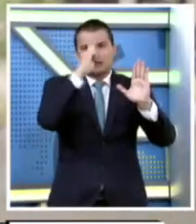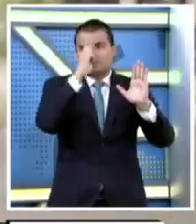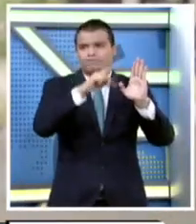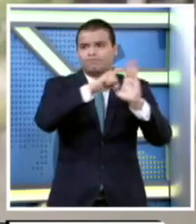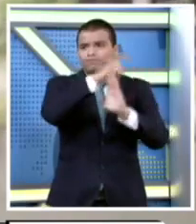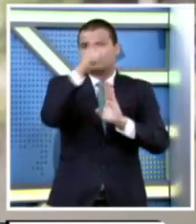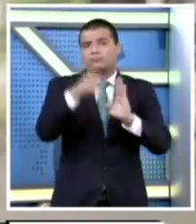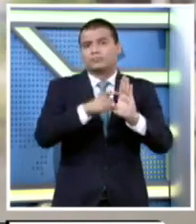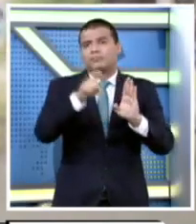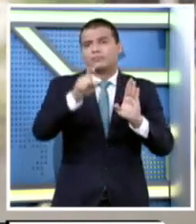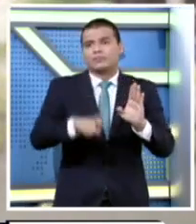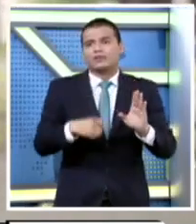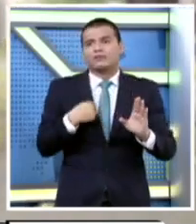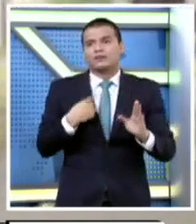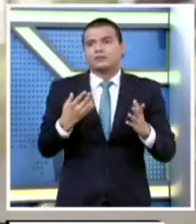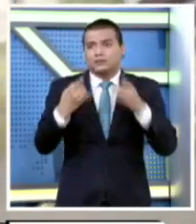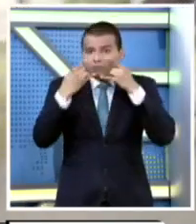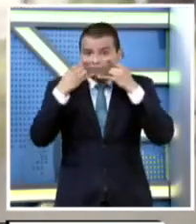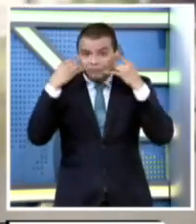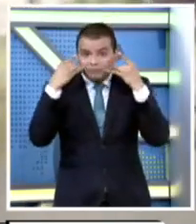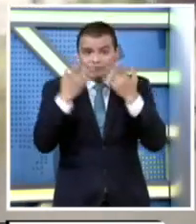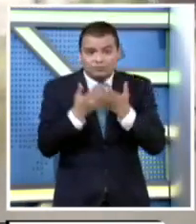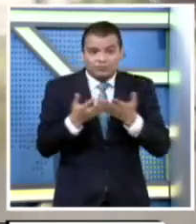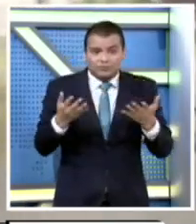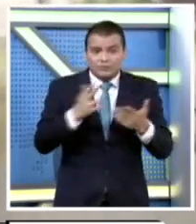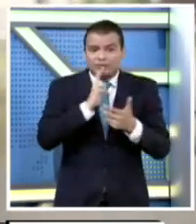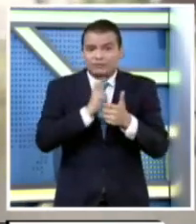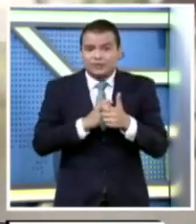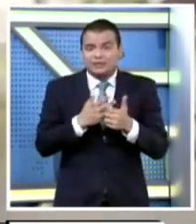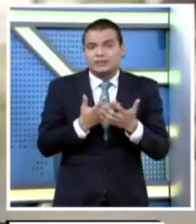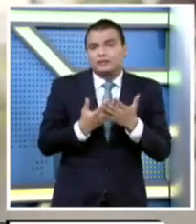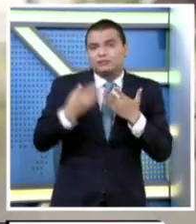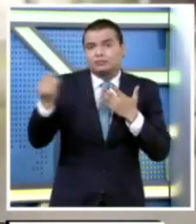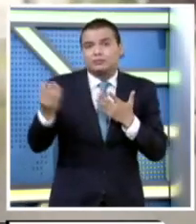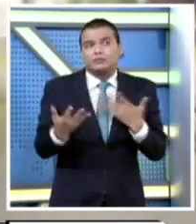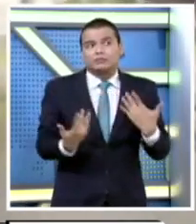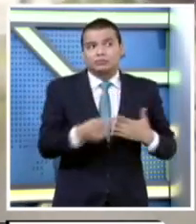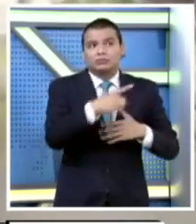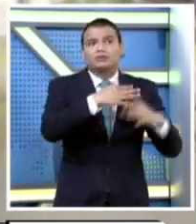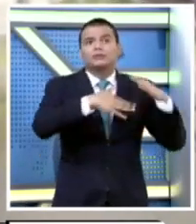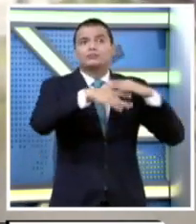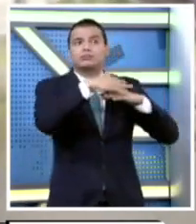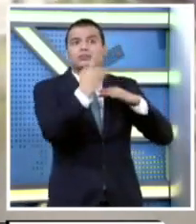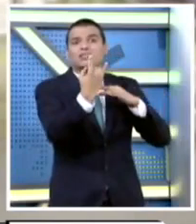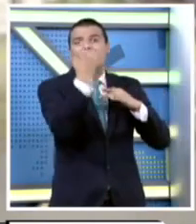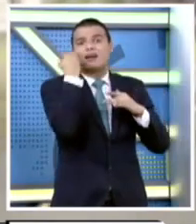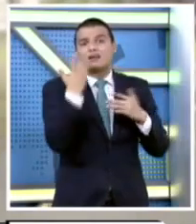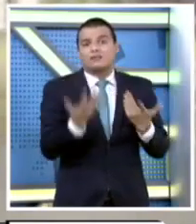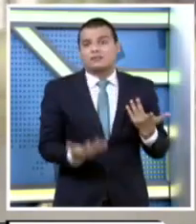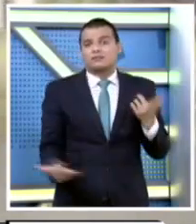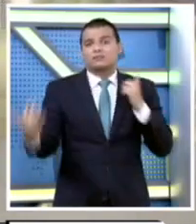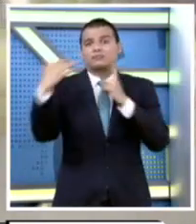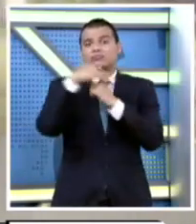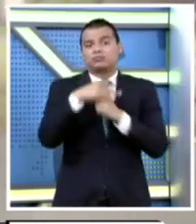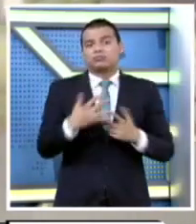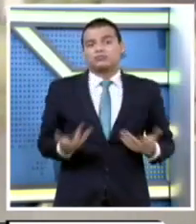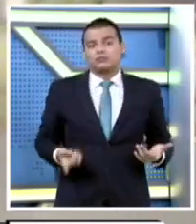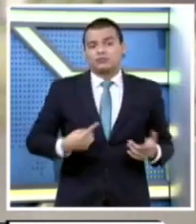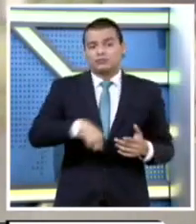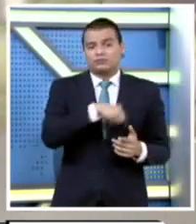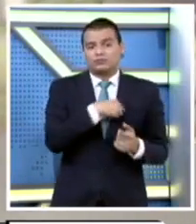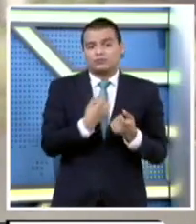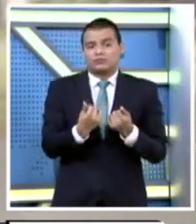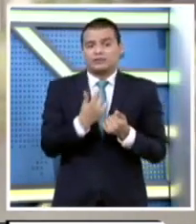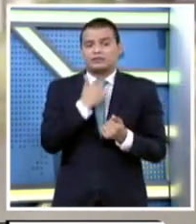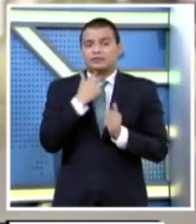seguridad. Es complicado salir así porque la enfermedad es un juego y se sabe que nosotros somos de bajos recursos